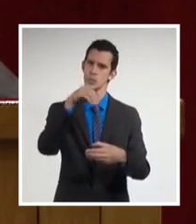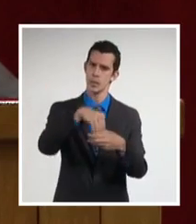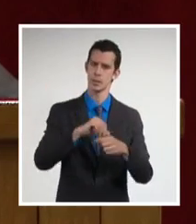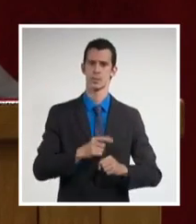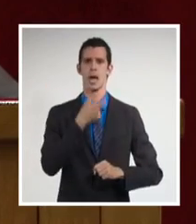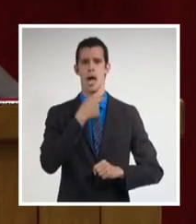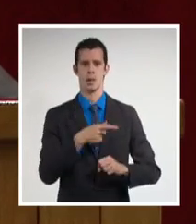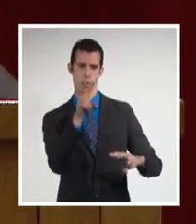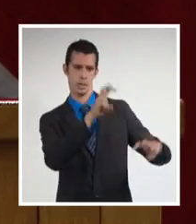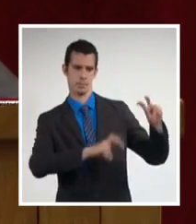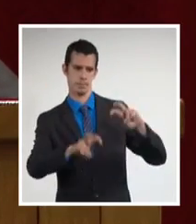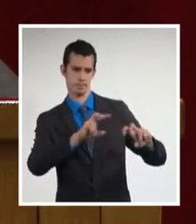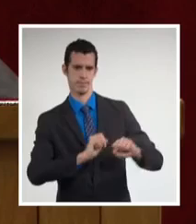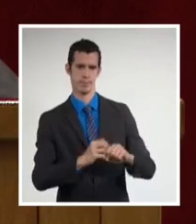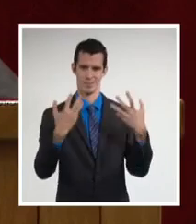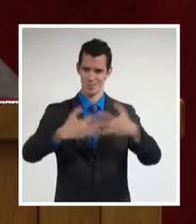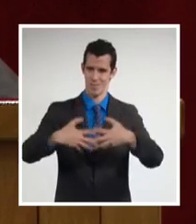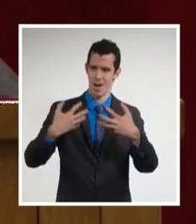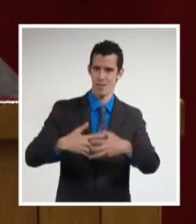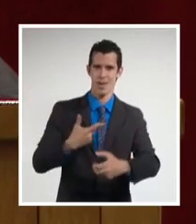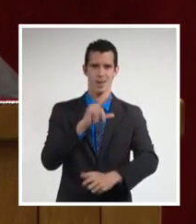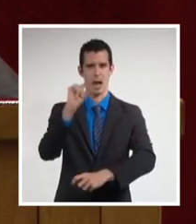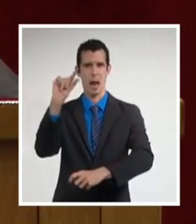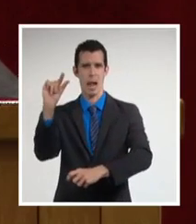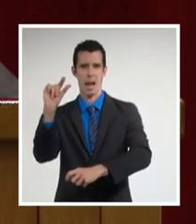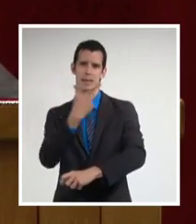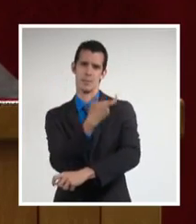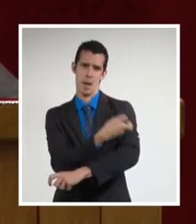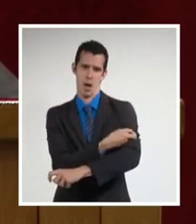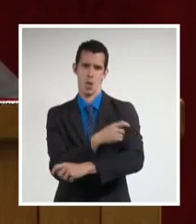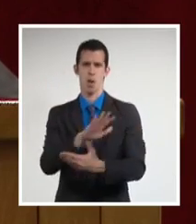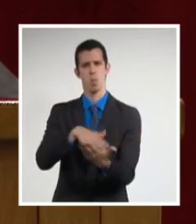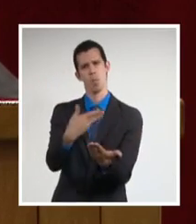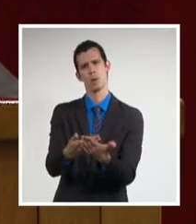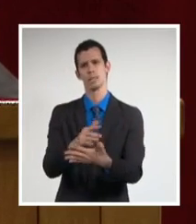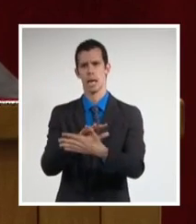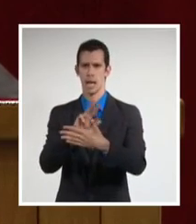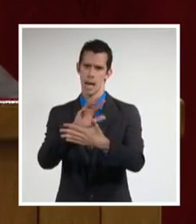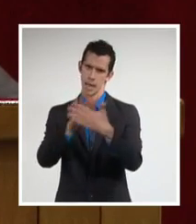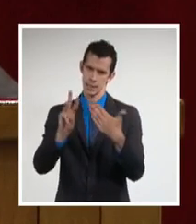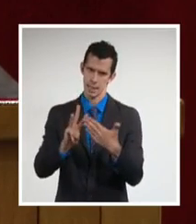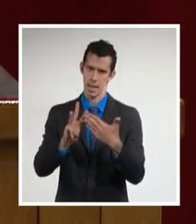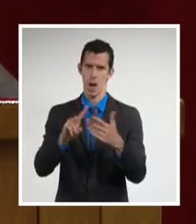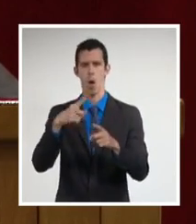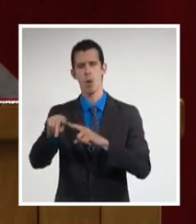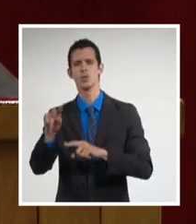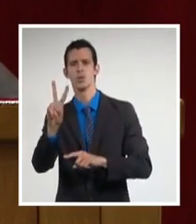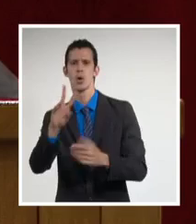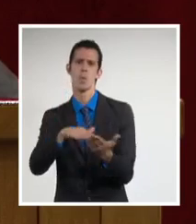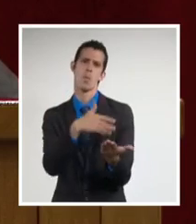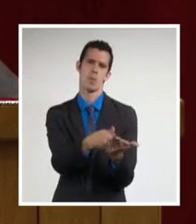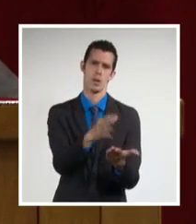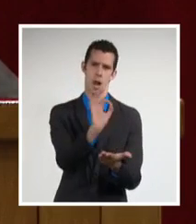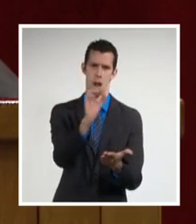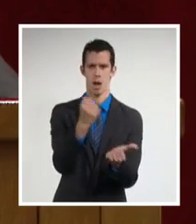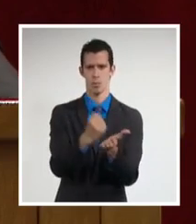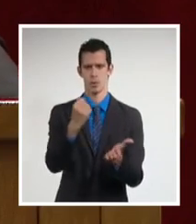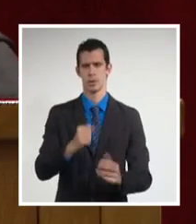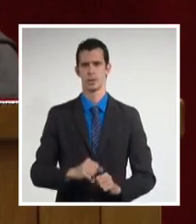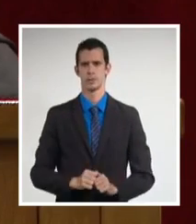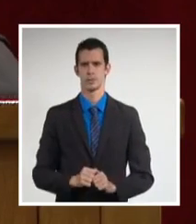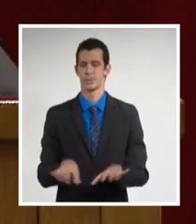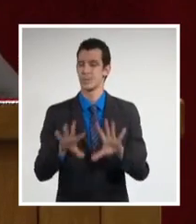investigadores, creadores y a productores de las 3 vacunas y 2 candidatos vacunales, los medicamentos y protocolos de atención a los